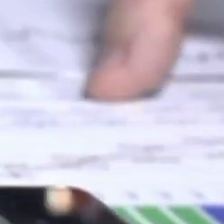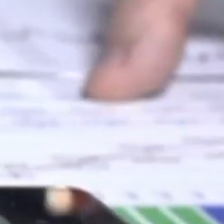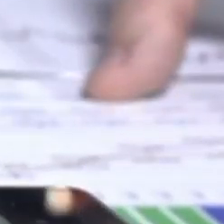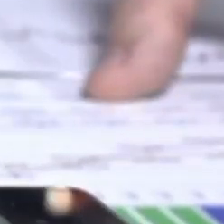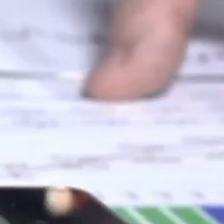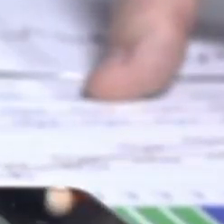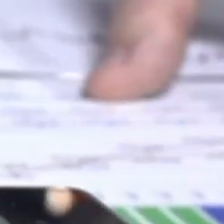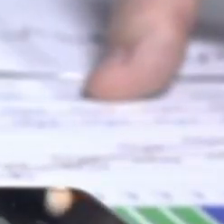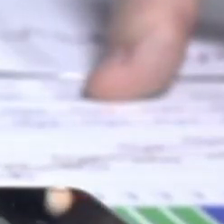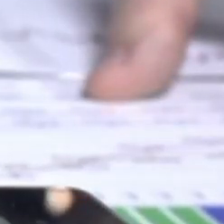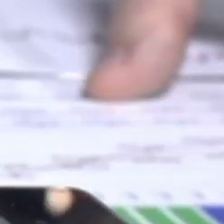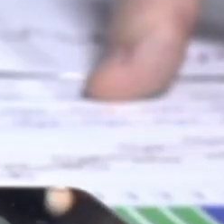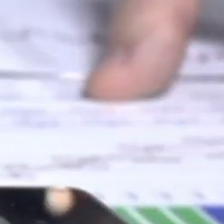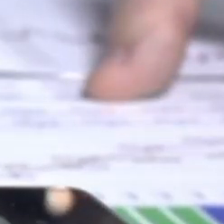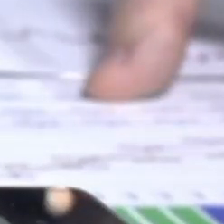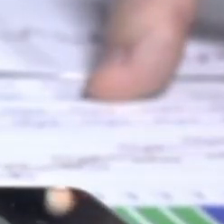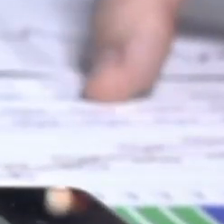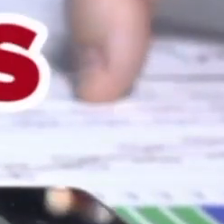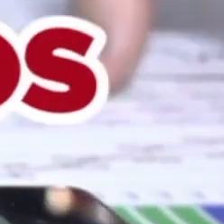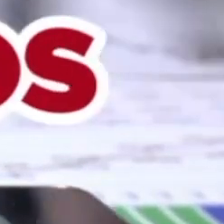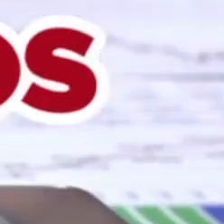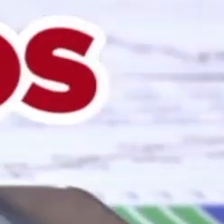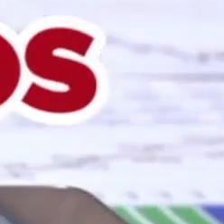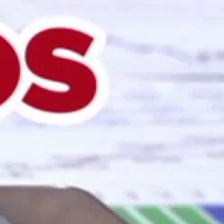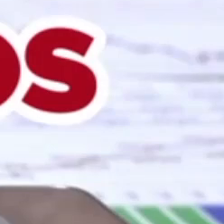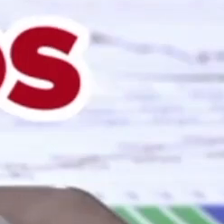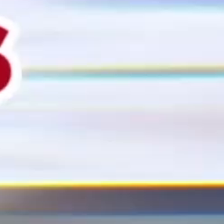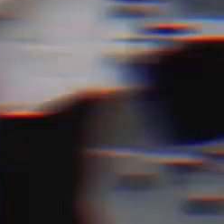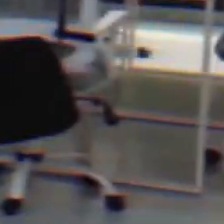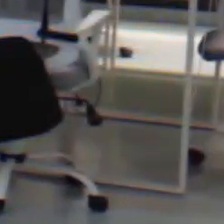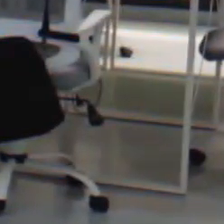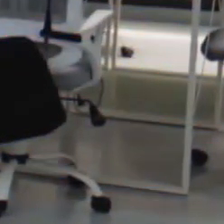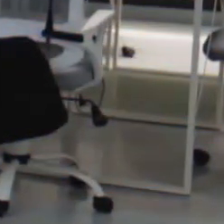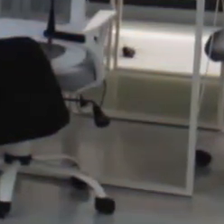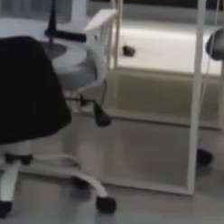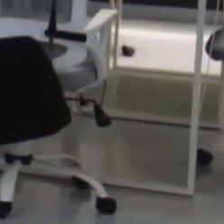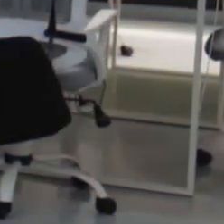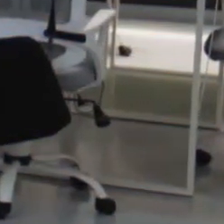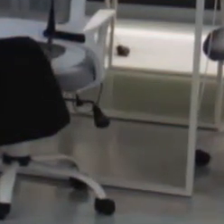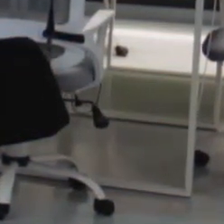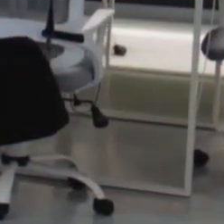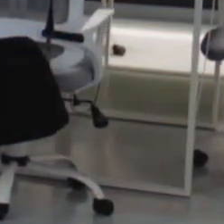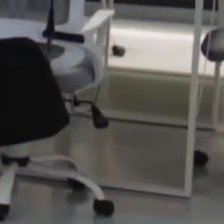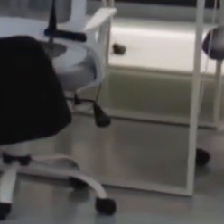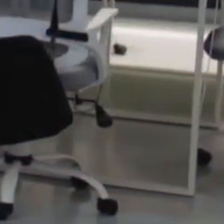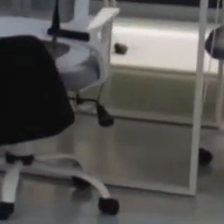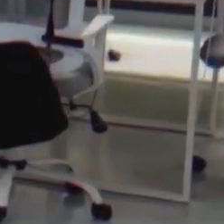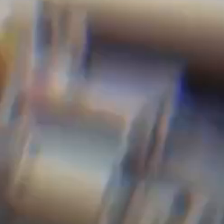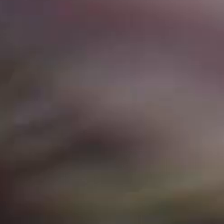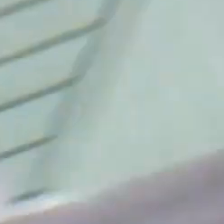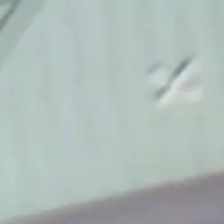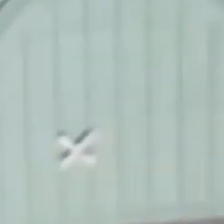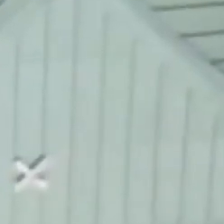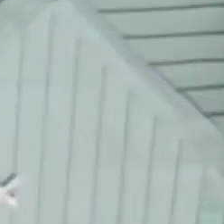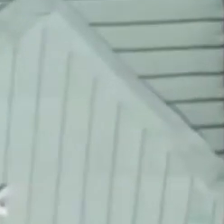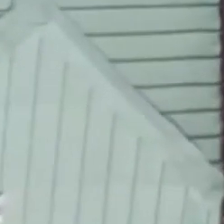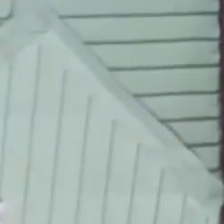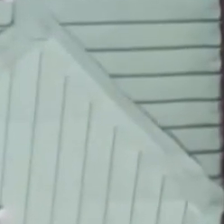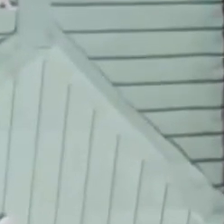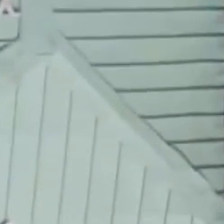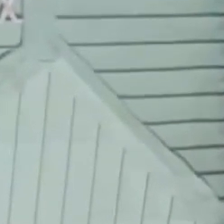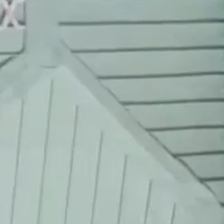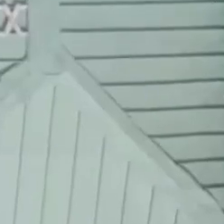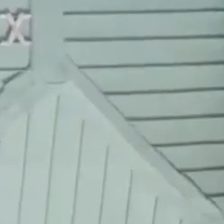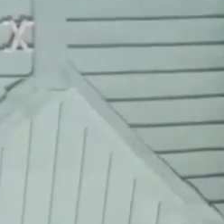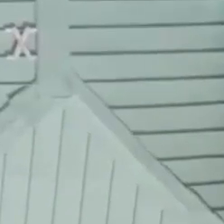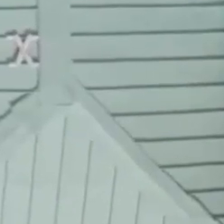como científico de datos, ingeniero de IA y consultor en análisis de datos. No pierdas esta oportunidad de impulsar tu perfil profesional. Suscríbete ya